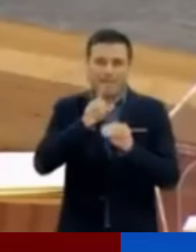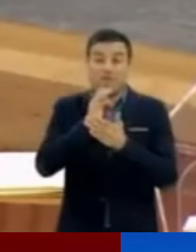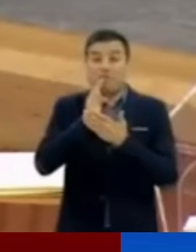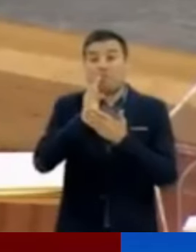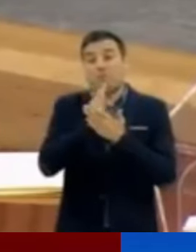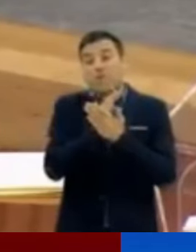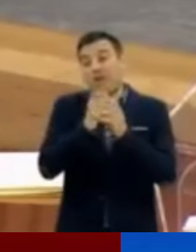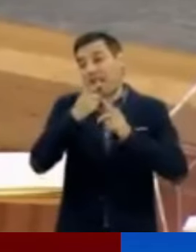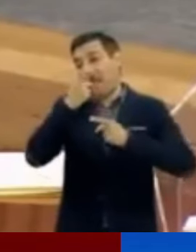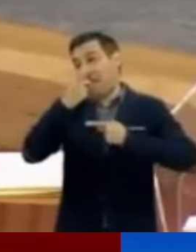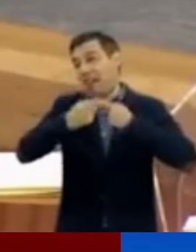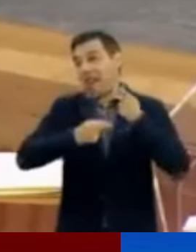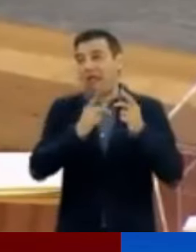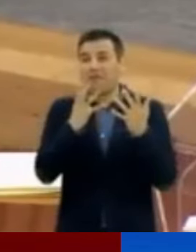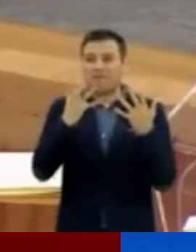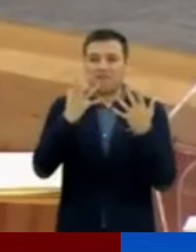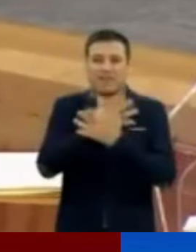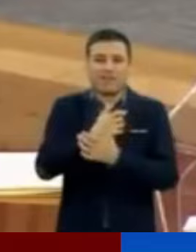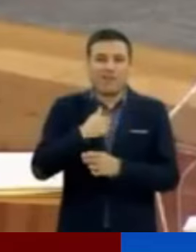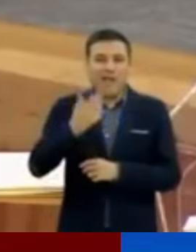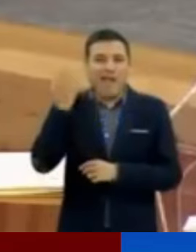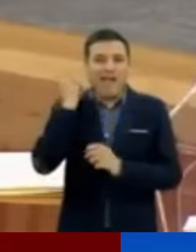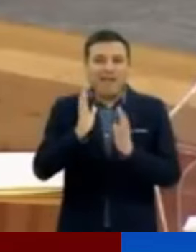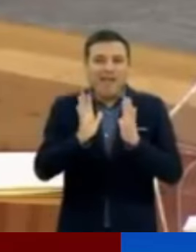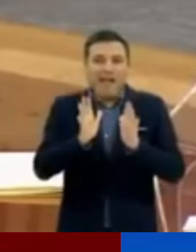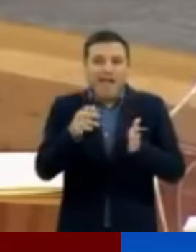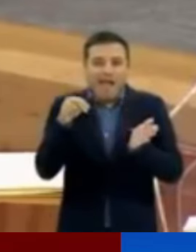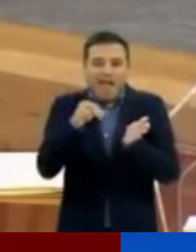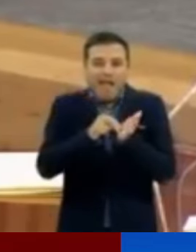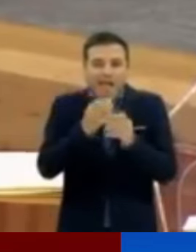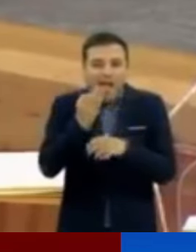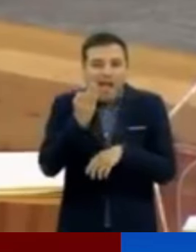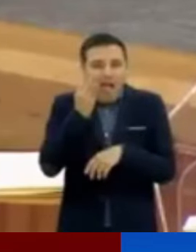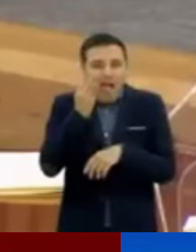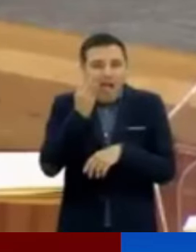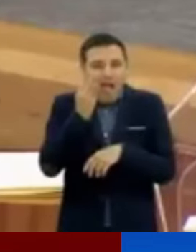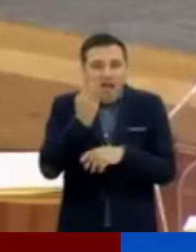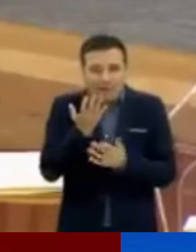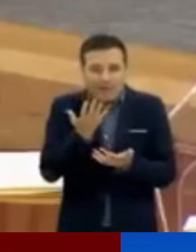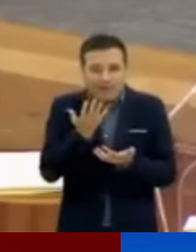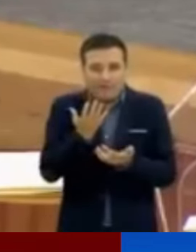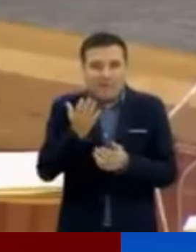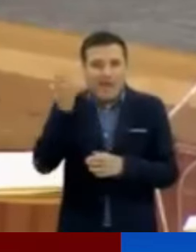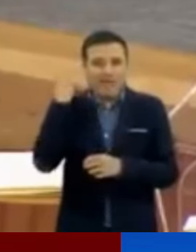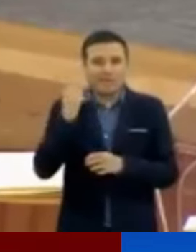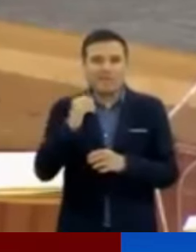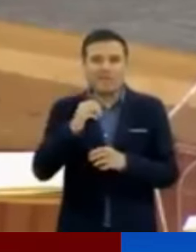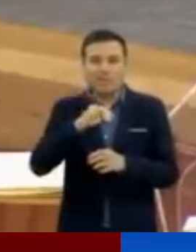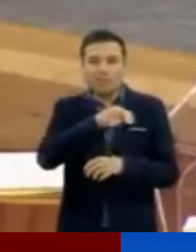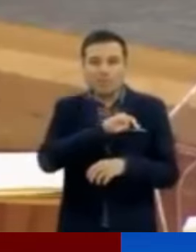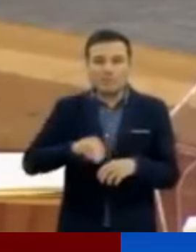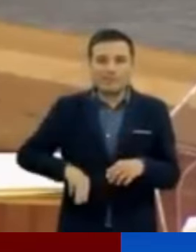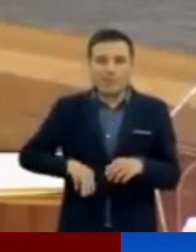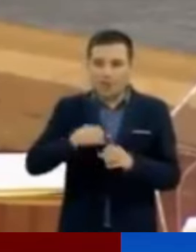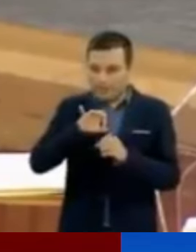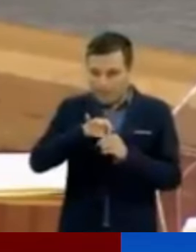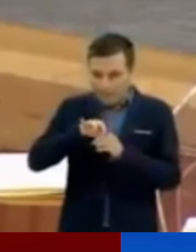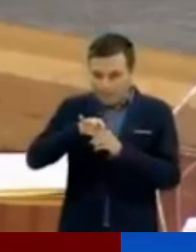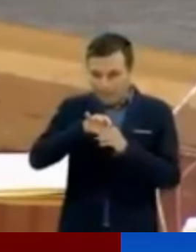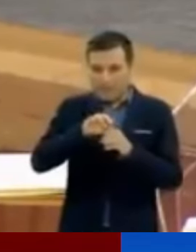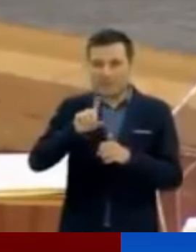de fraude, cuando nosotros estuvimos ahí, señor diputado, en los cómputos municipales que se